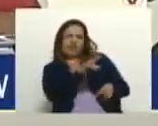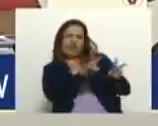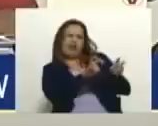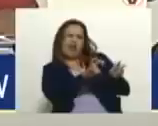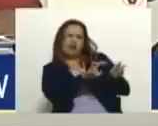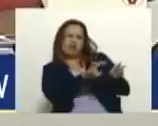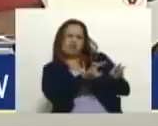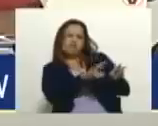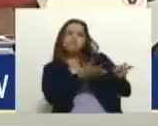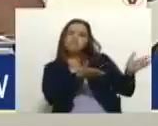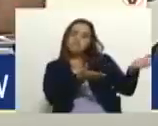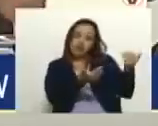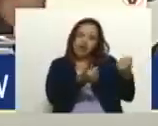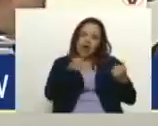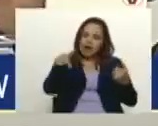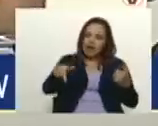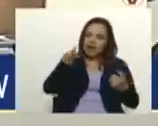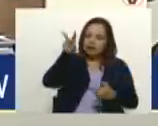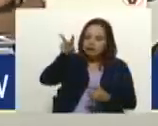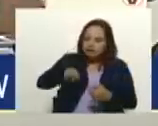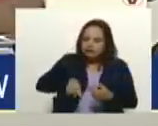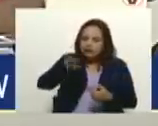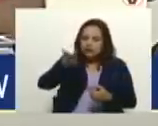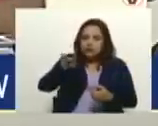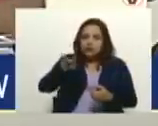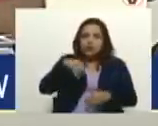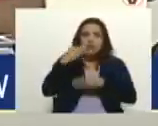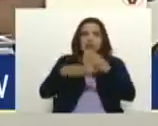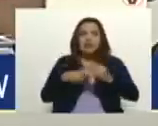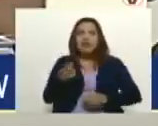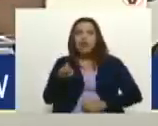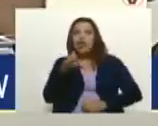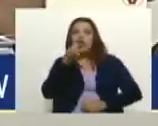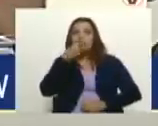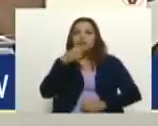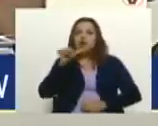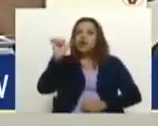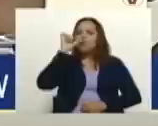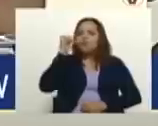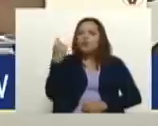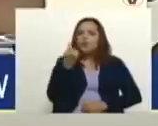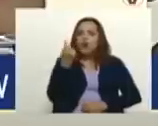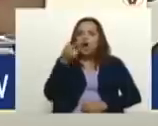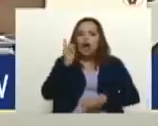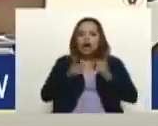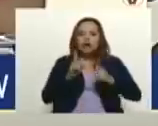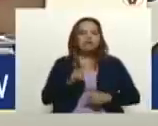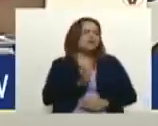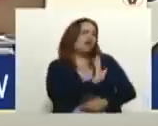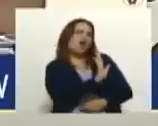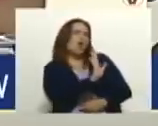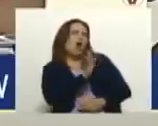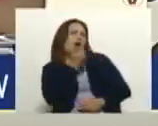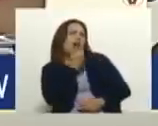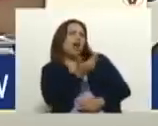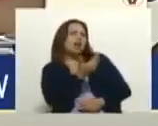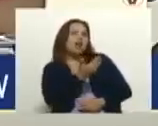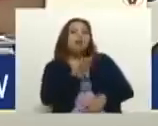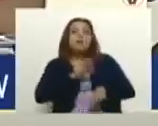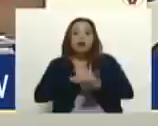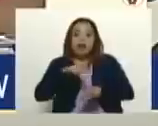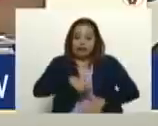Y dice, venga acá, pase para acá. Cuando le ofrecen un cítrico, un jugo, algo, no lo aceptan, porque eso le